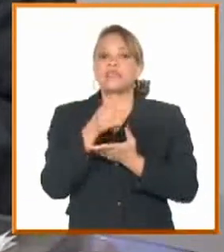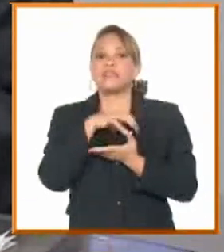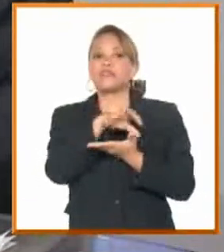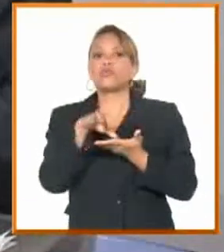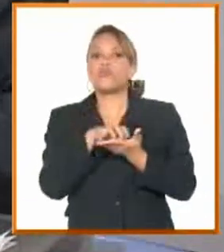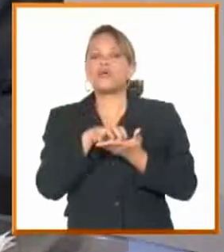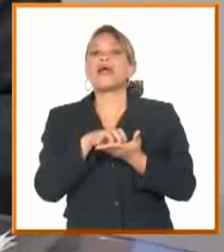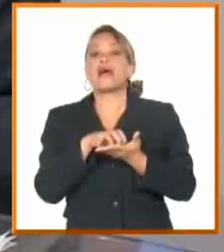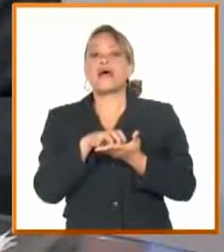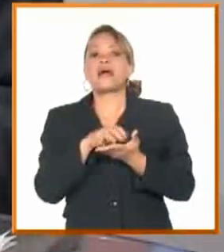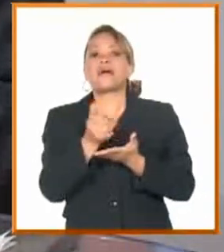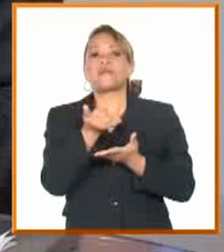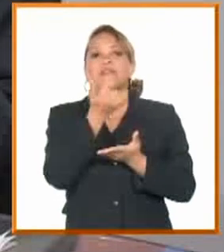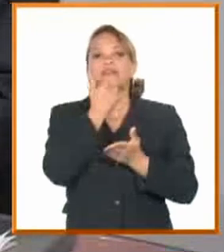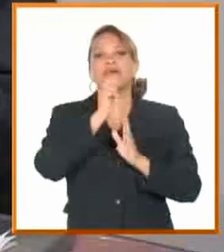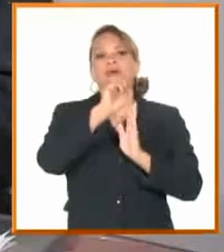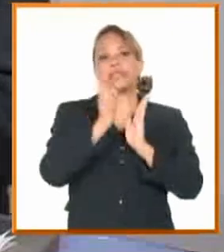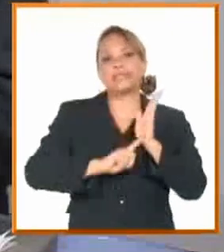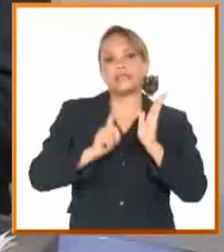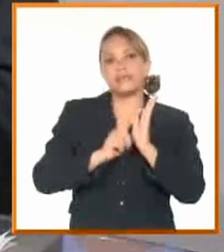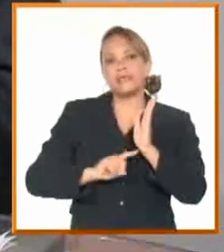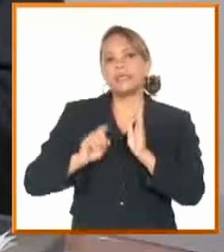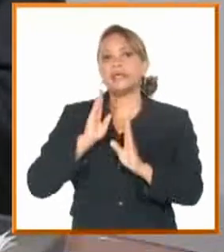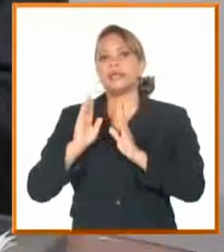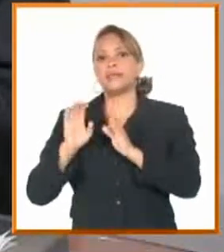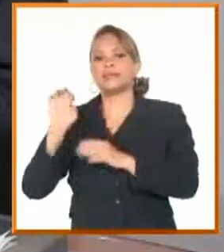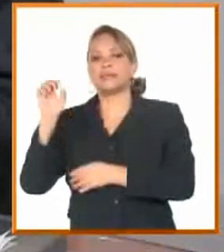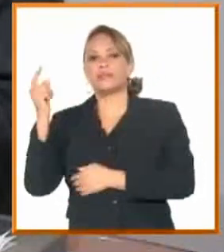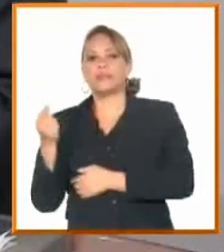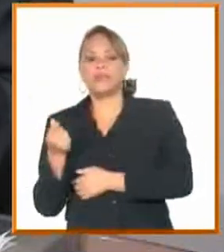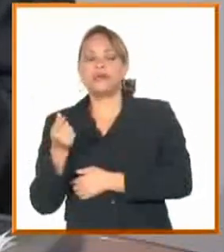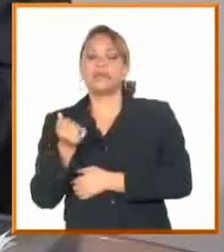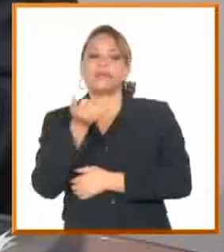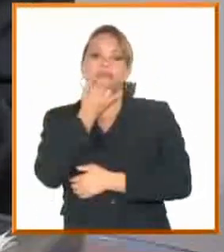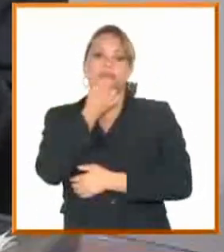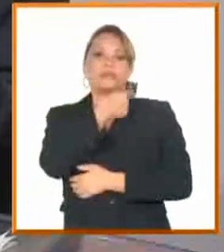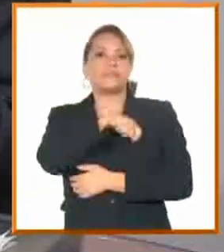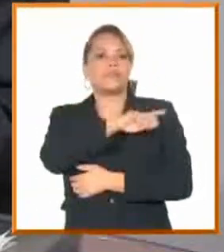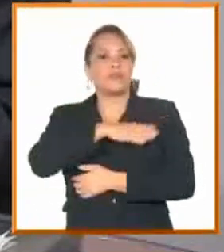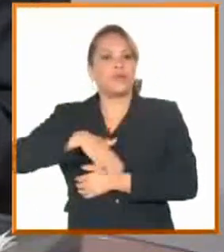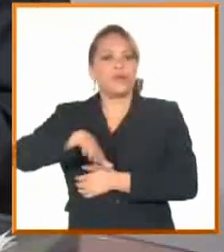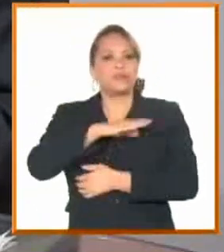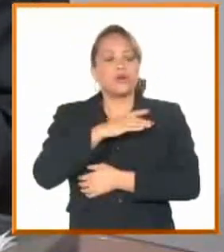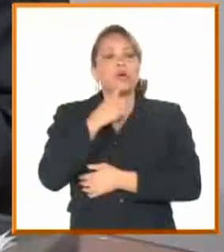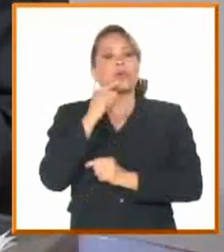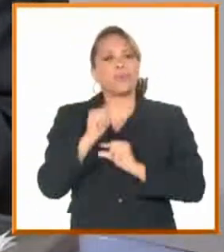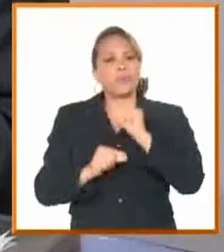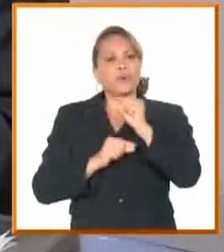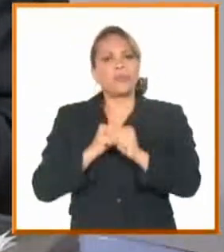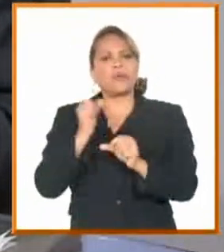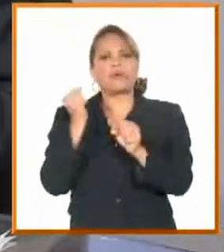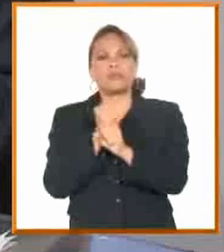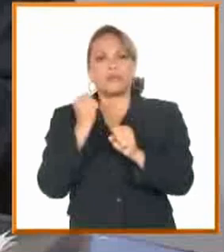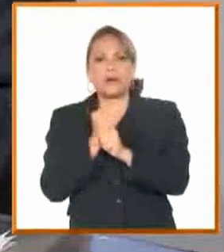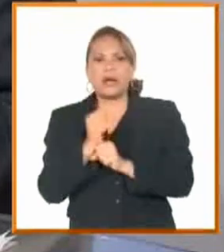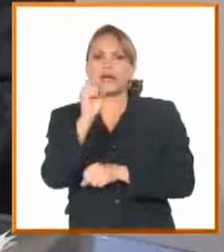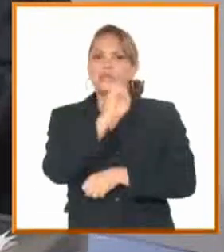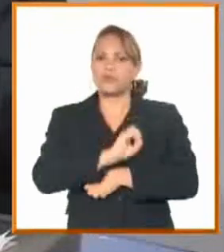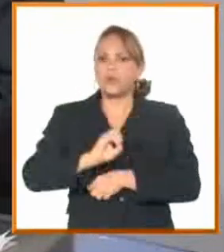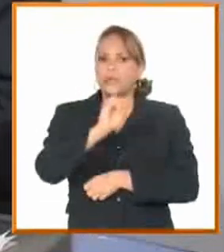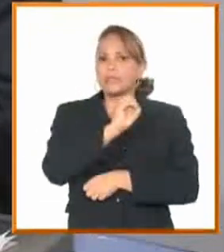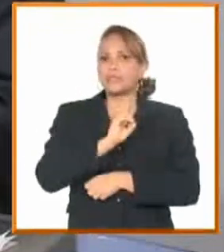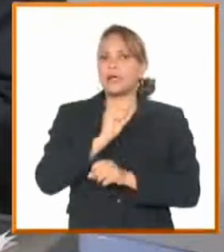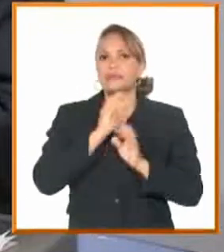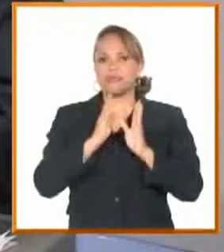va a haber afectación en la actividad económica y va a haber afectación a la población. Lo que pasa es que estamos trabajando en la misma medida que tengamos la capacidad organizativa para